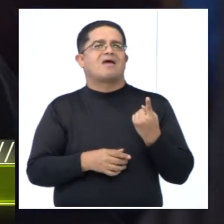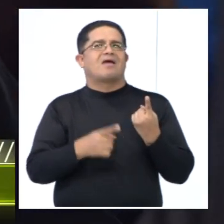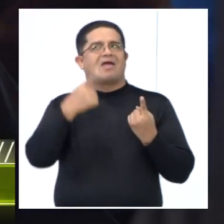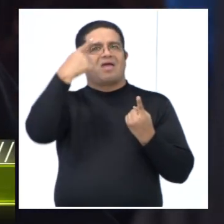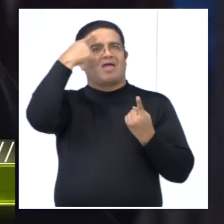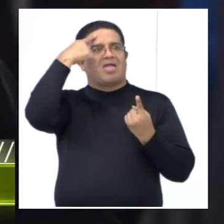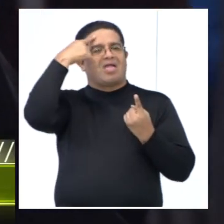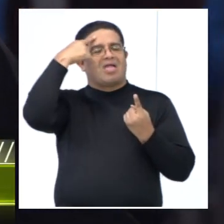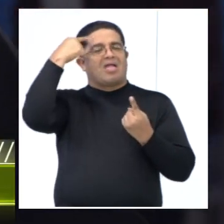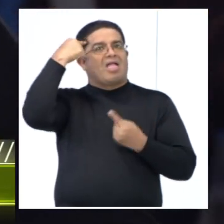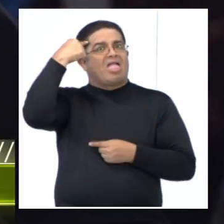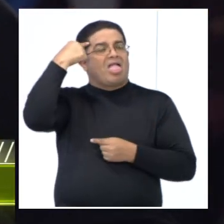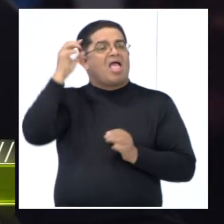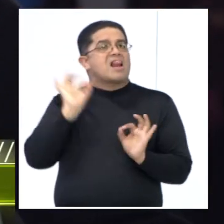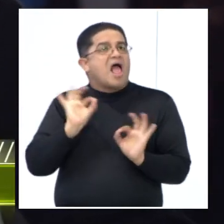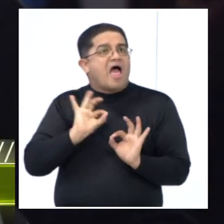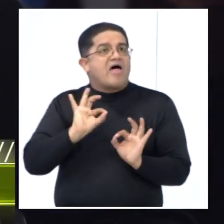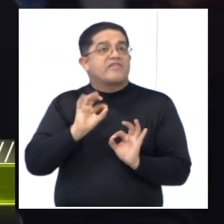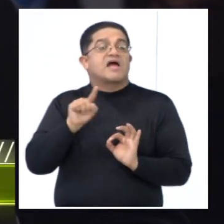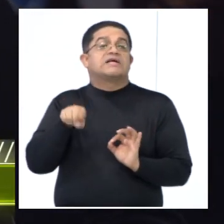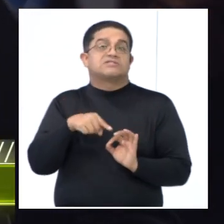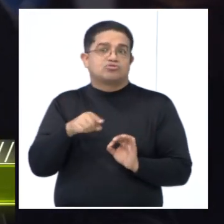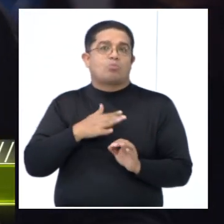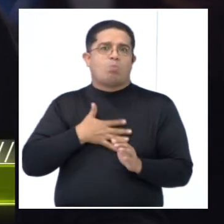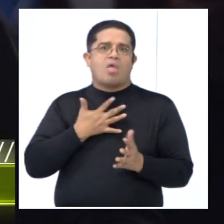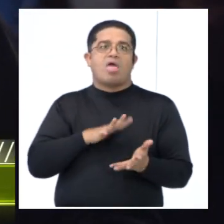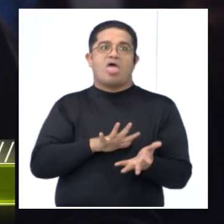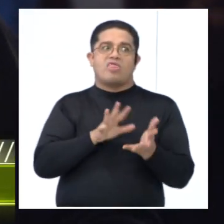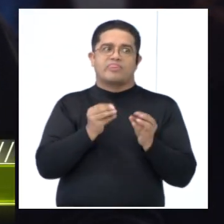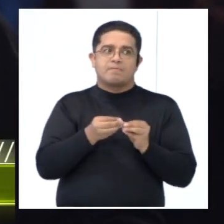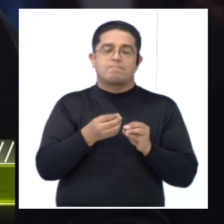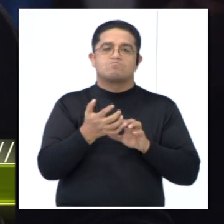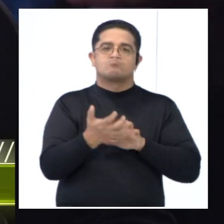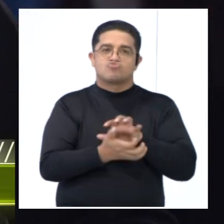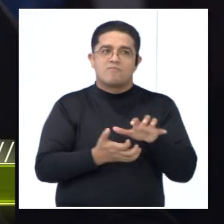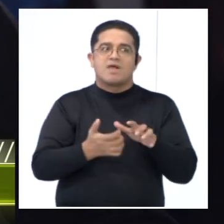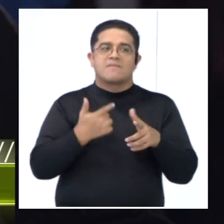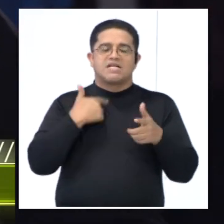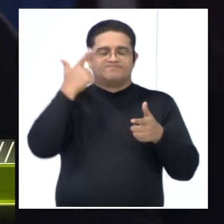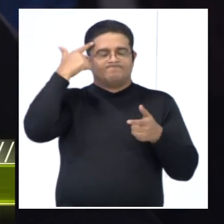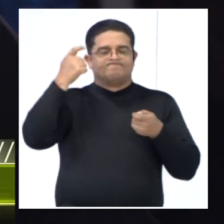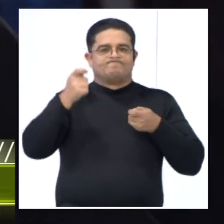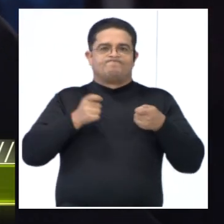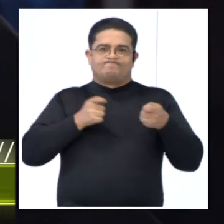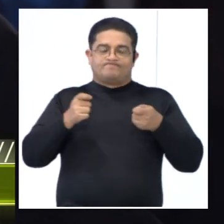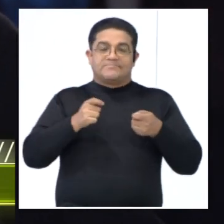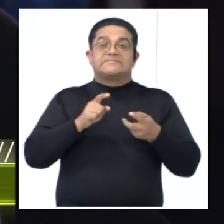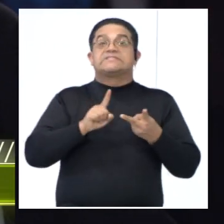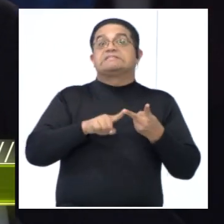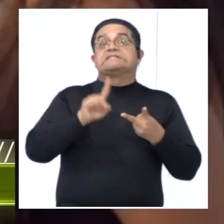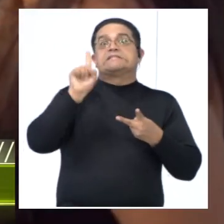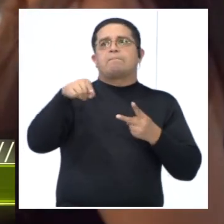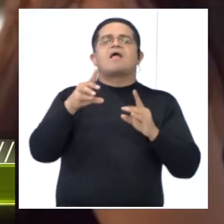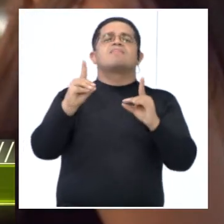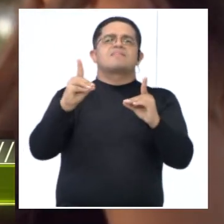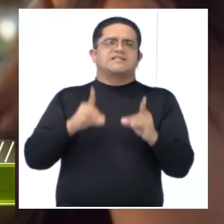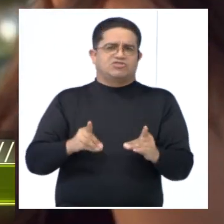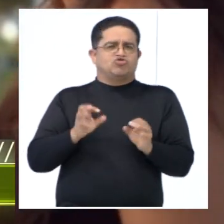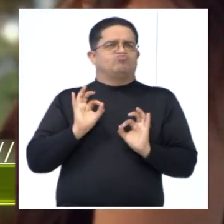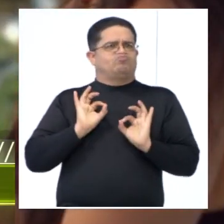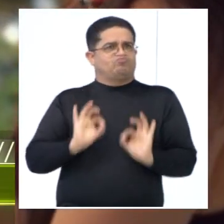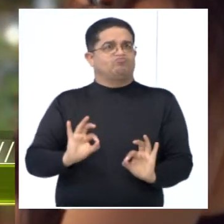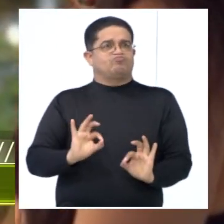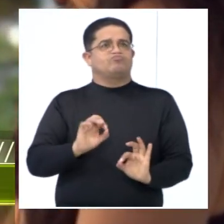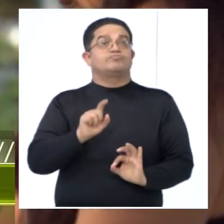mentales, sino también de la capacidad de adaptarse a los desafíos manejando el estrés y tomando decisiones informadas. Esto